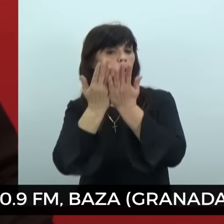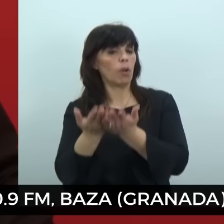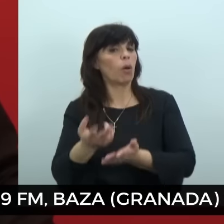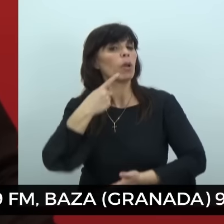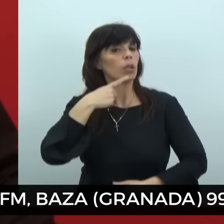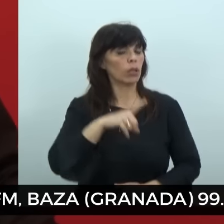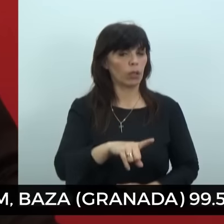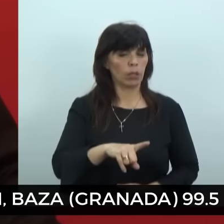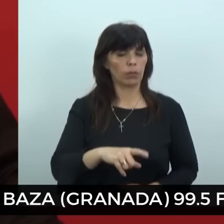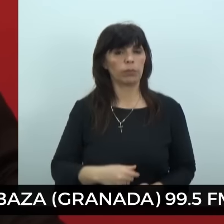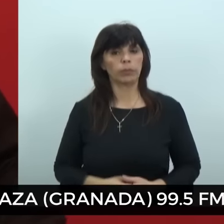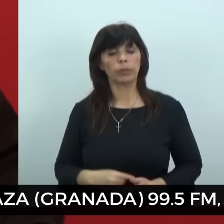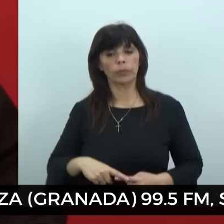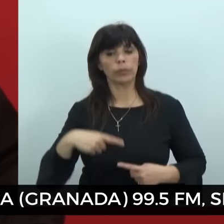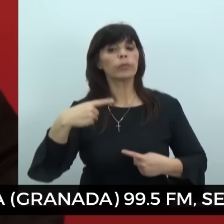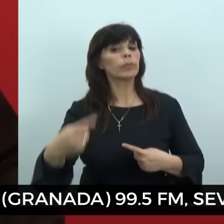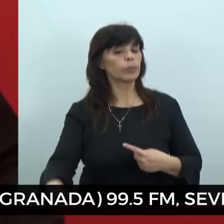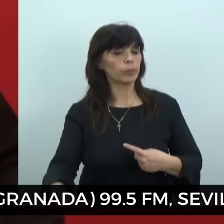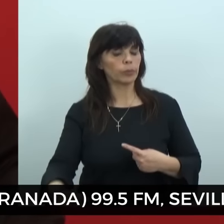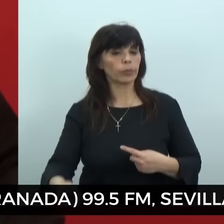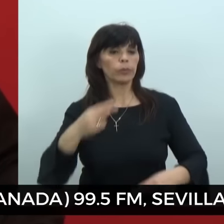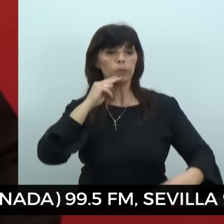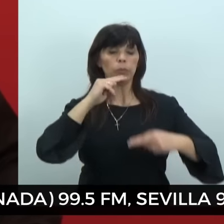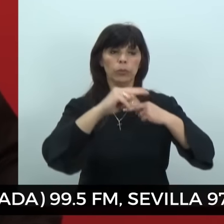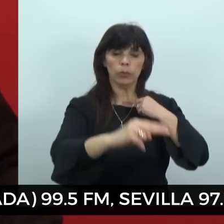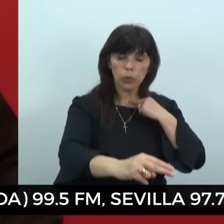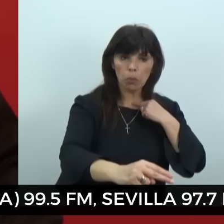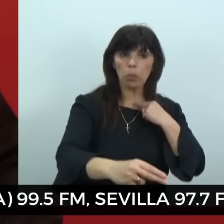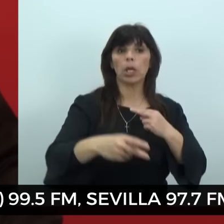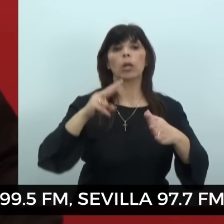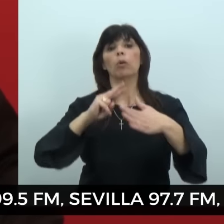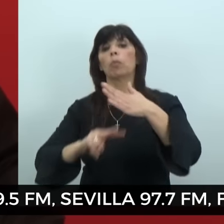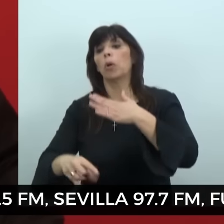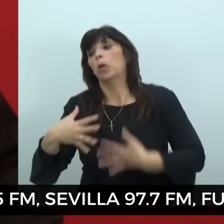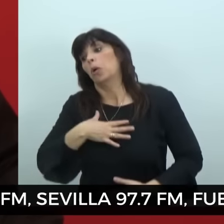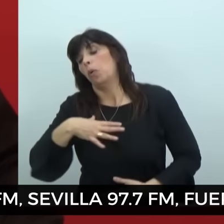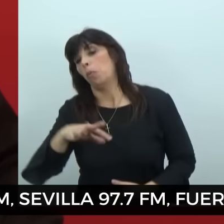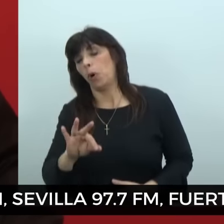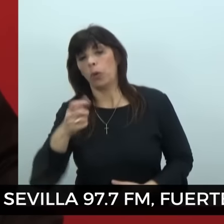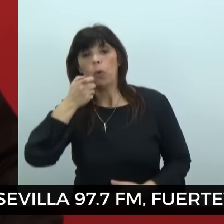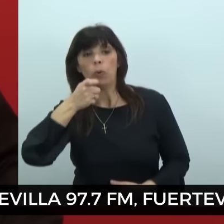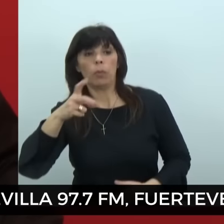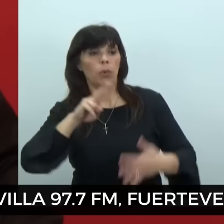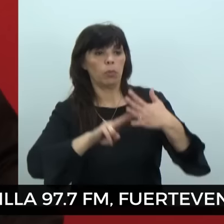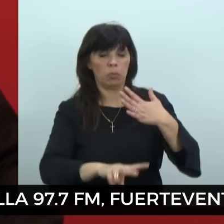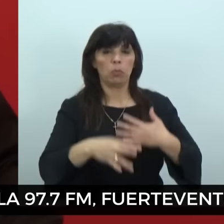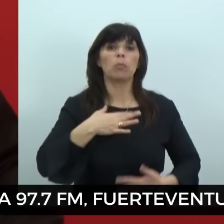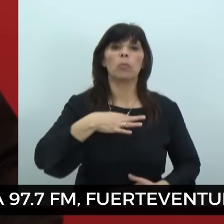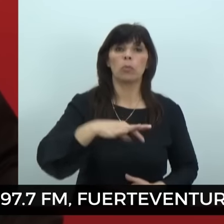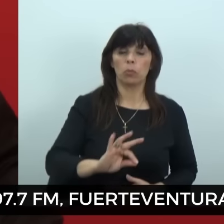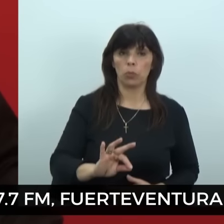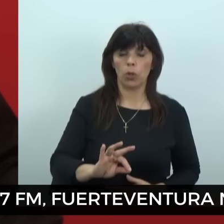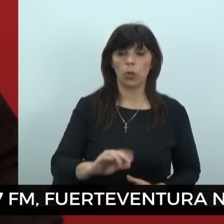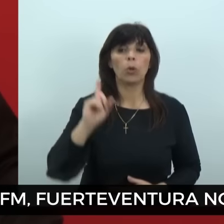venga un mensaje profético, una palabra profética, es otra cosa, pero solo